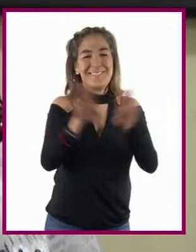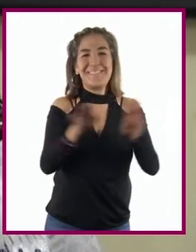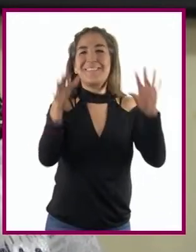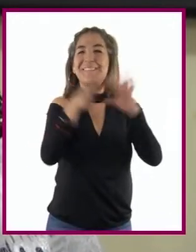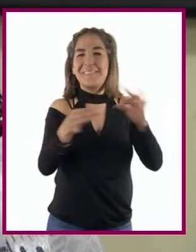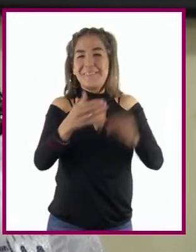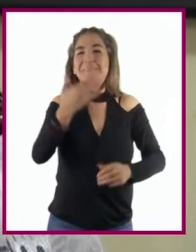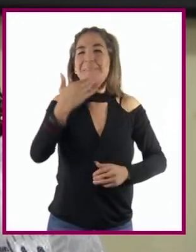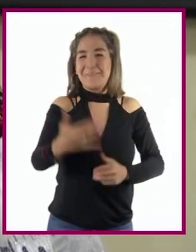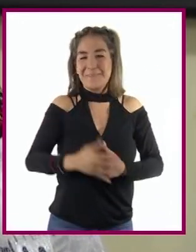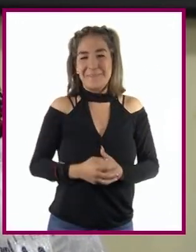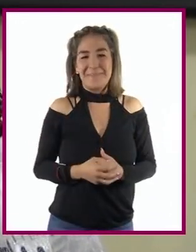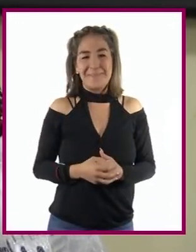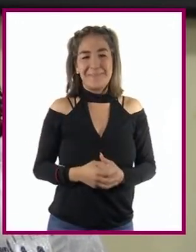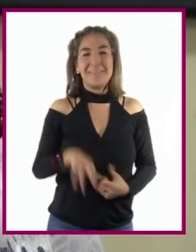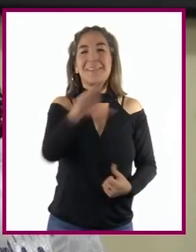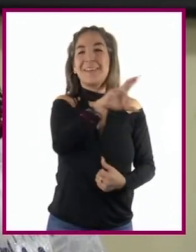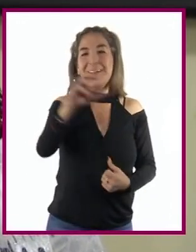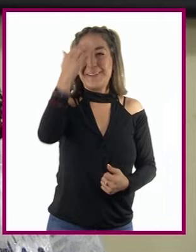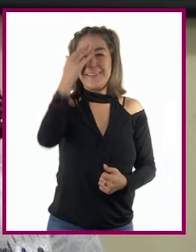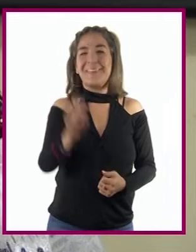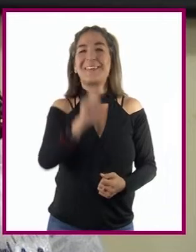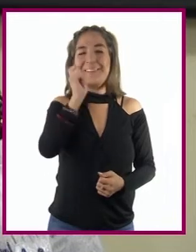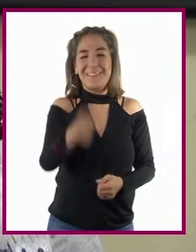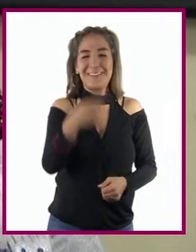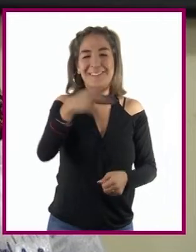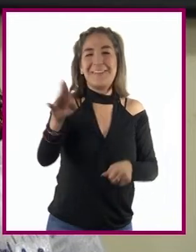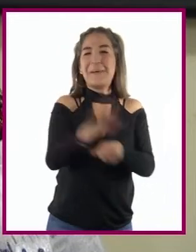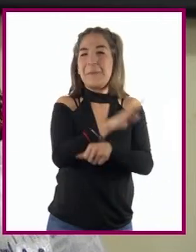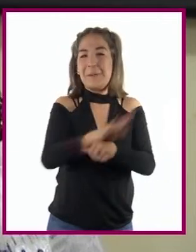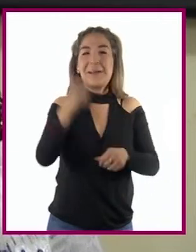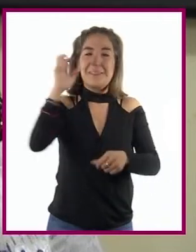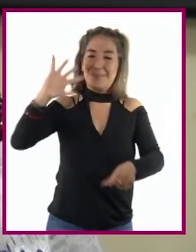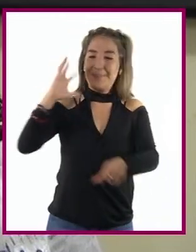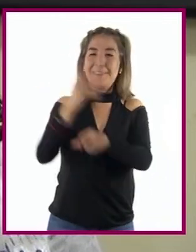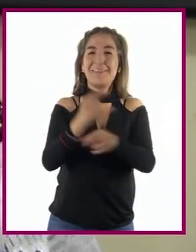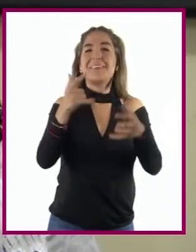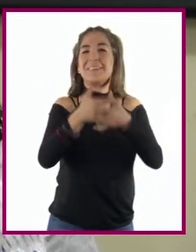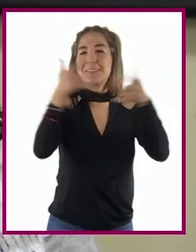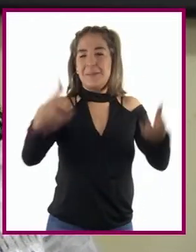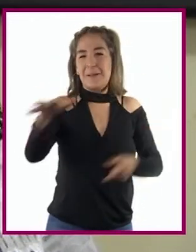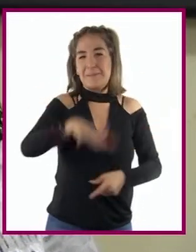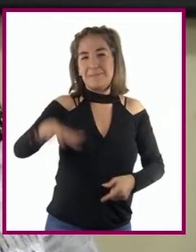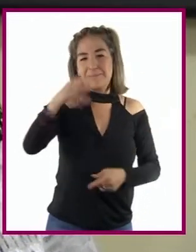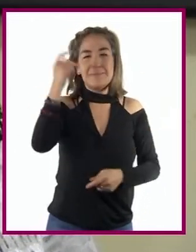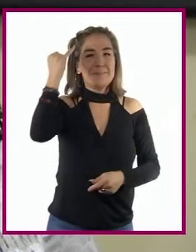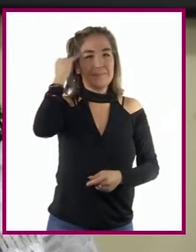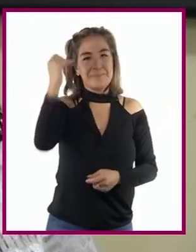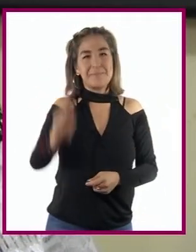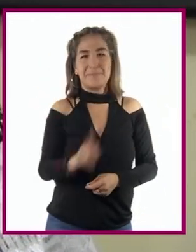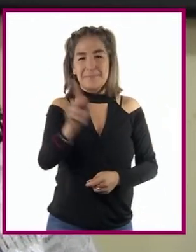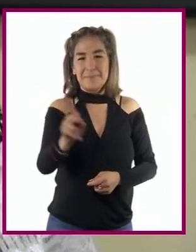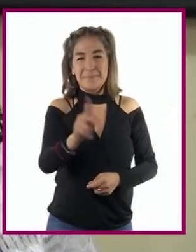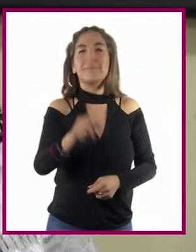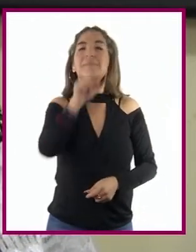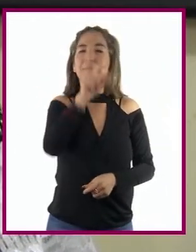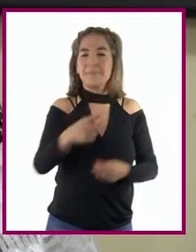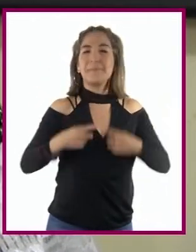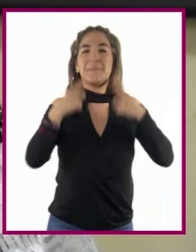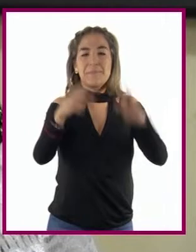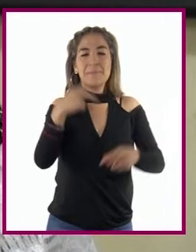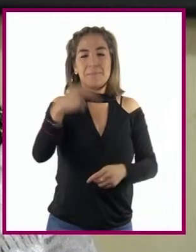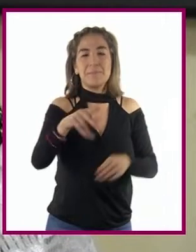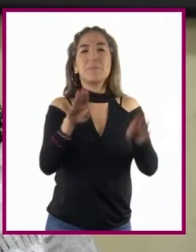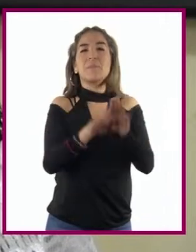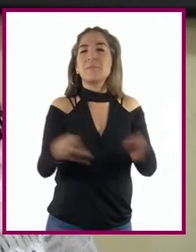real, reconociendo las desventajas históricas de la población indígena. Además, se garantizó el principio